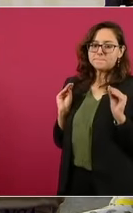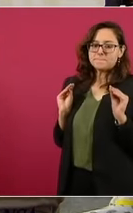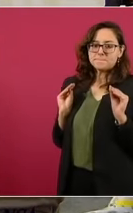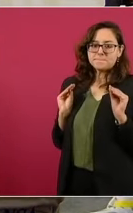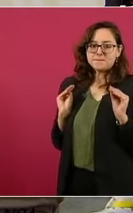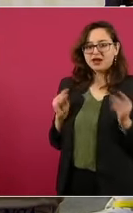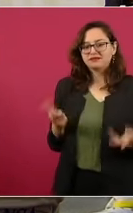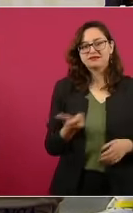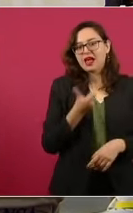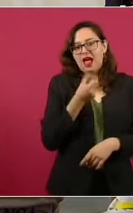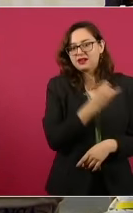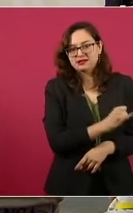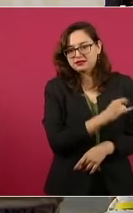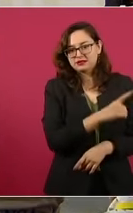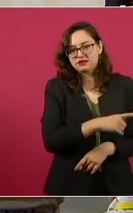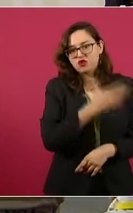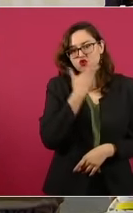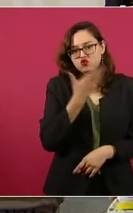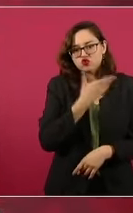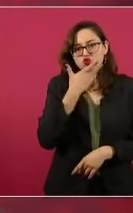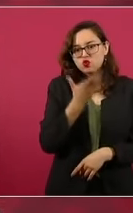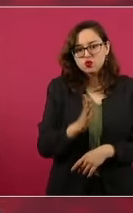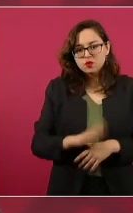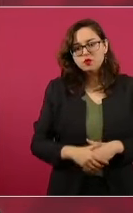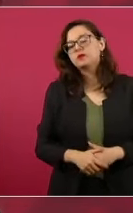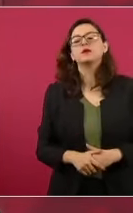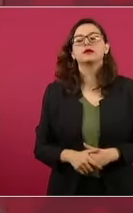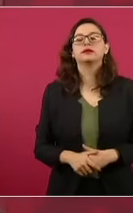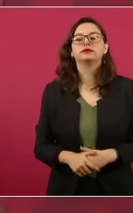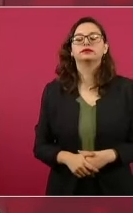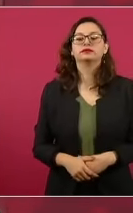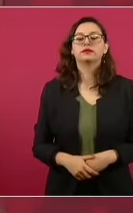Bueno, en ese entonces